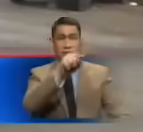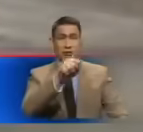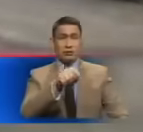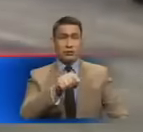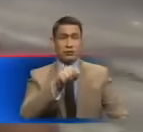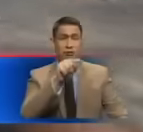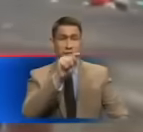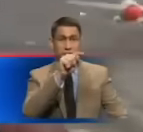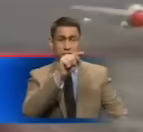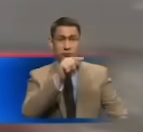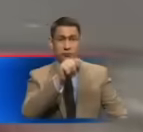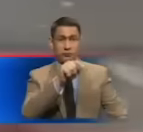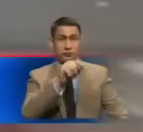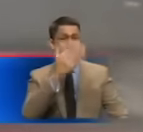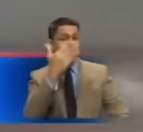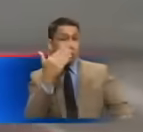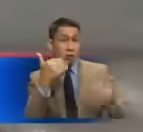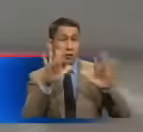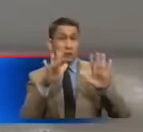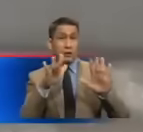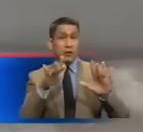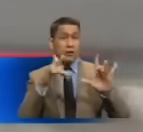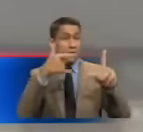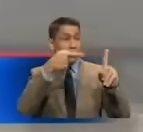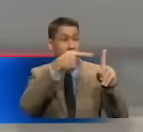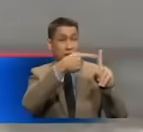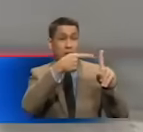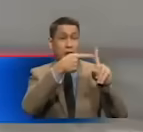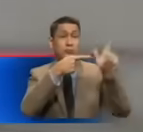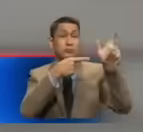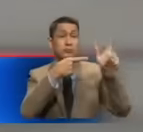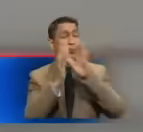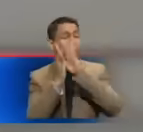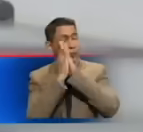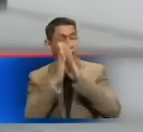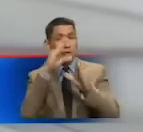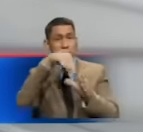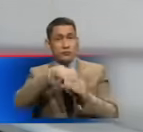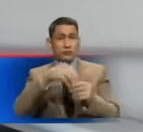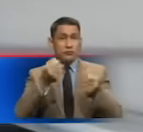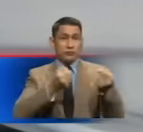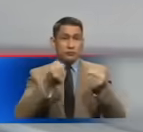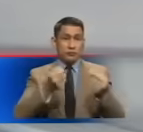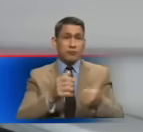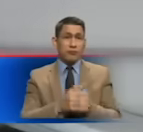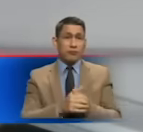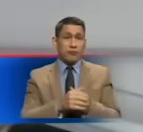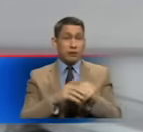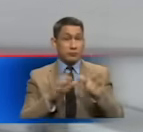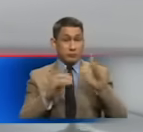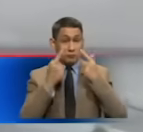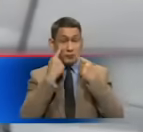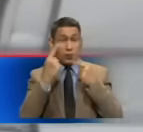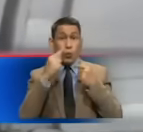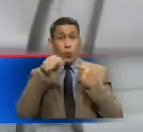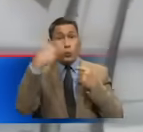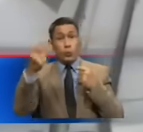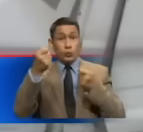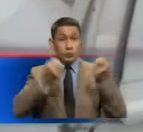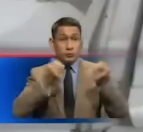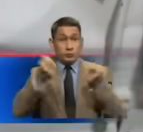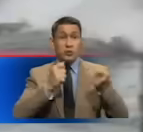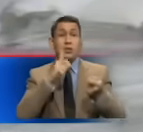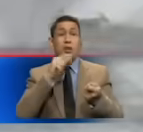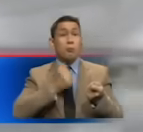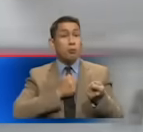Al caballero que ustedes ven dicen que es la persona que duerme en los carros. Pero este otro de los vehículos abandonados, no sabemos de quién